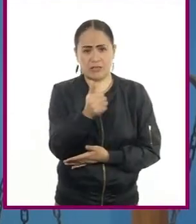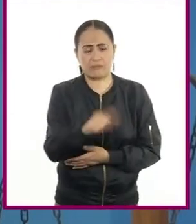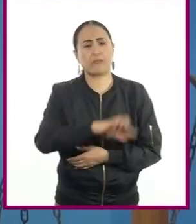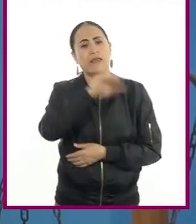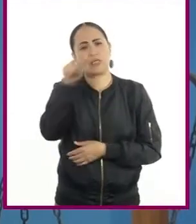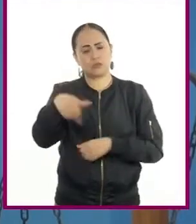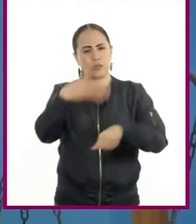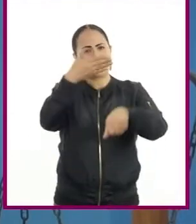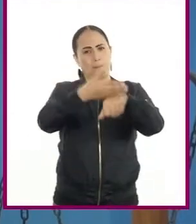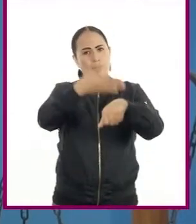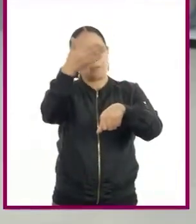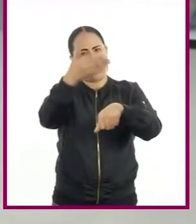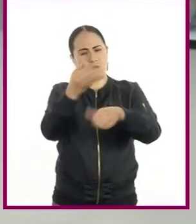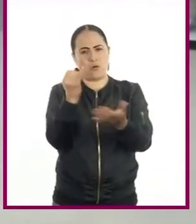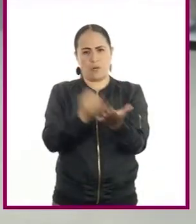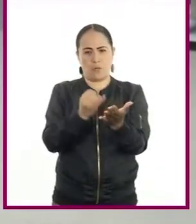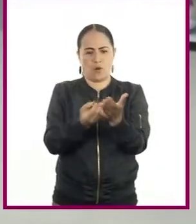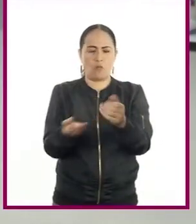el pago de recargos.